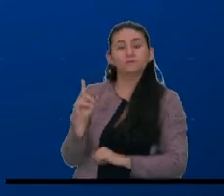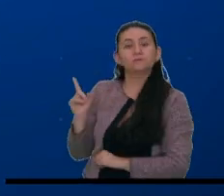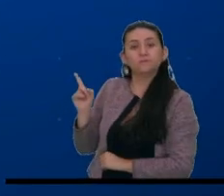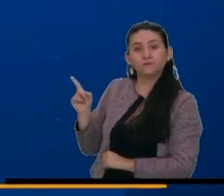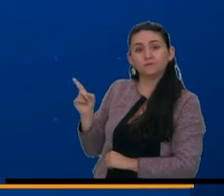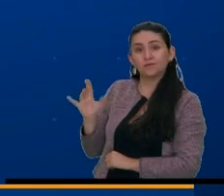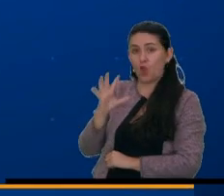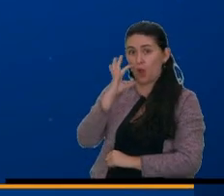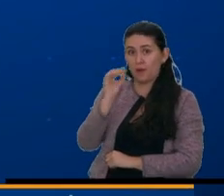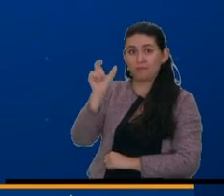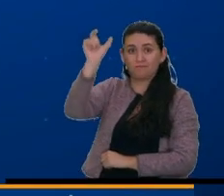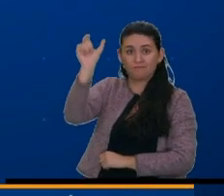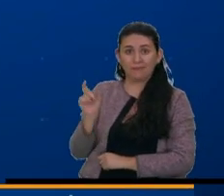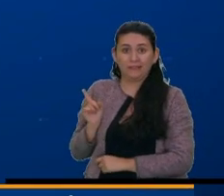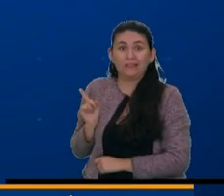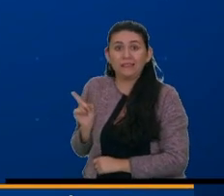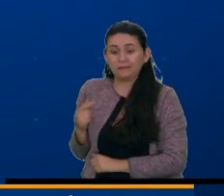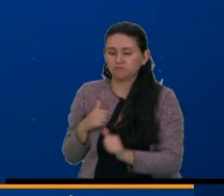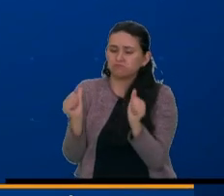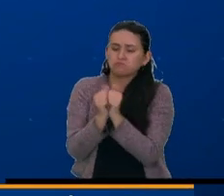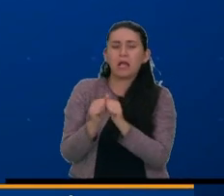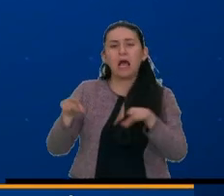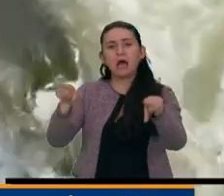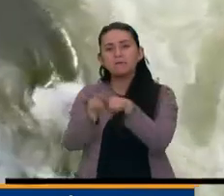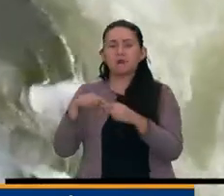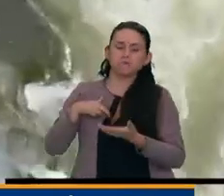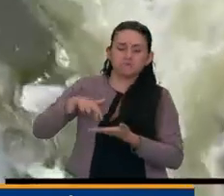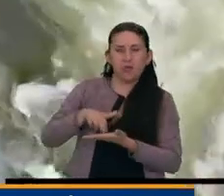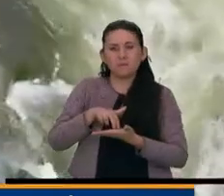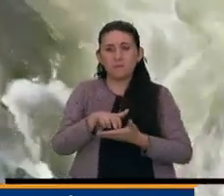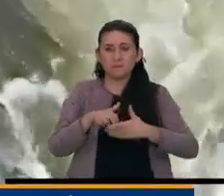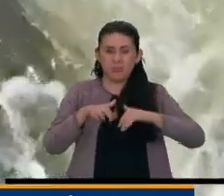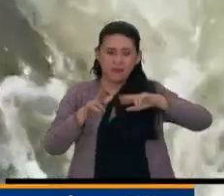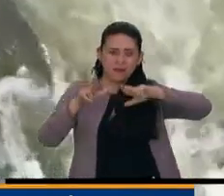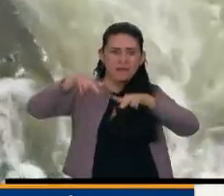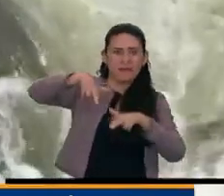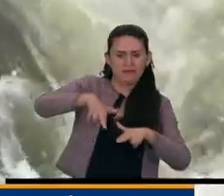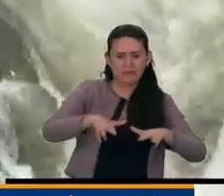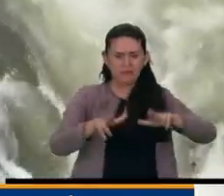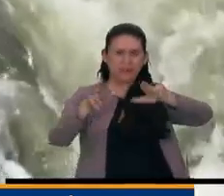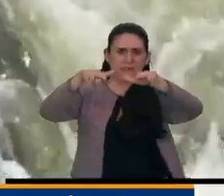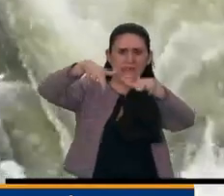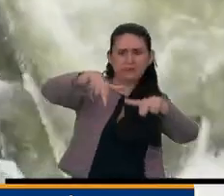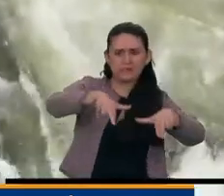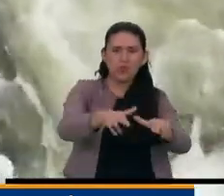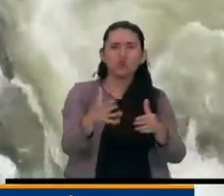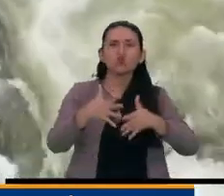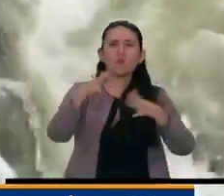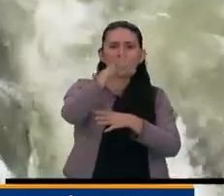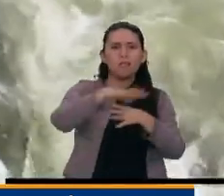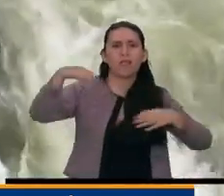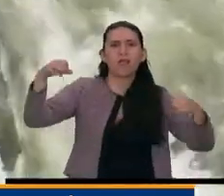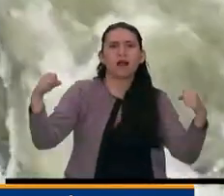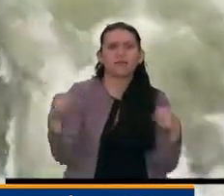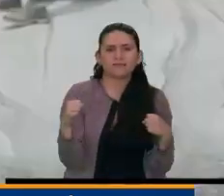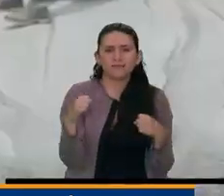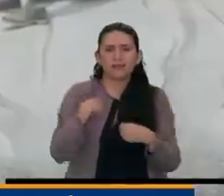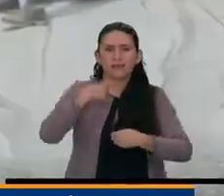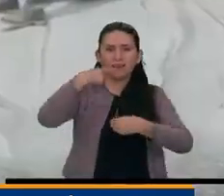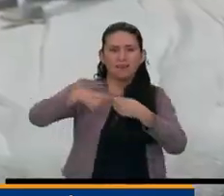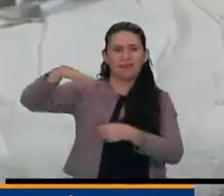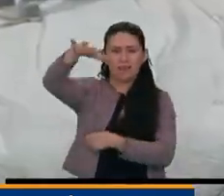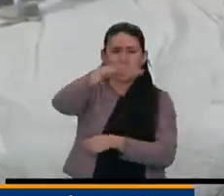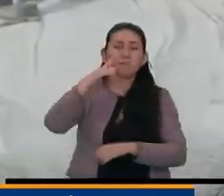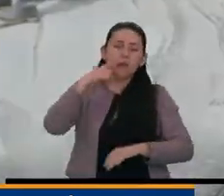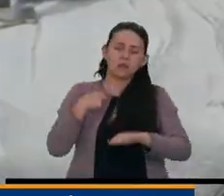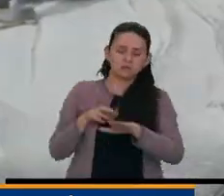es el indígena arhuaco que caminaba junto a su hermano intentando atravesar el caudaloso río Don Diego en la Sierra Nevada. Al parecer, un resbalón